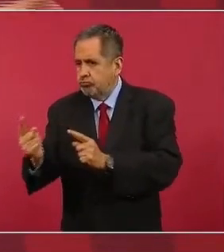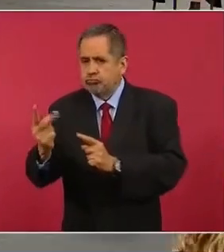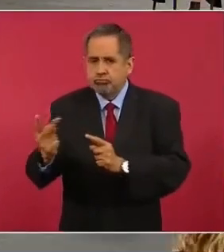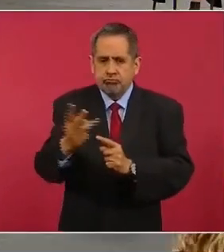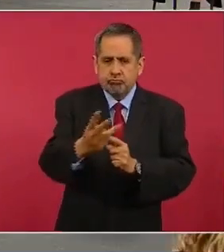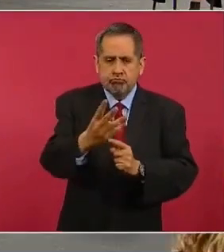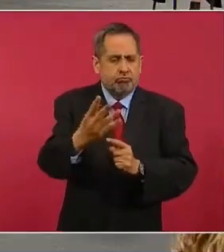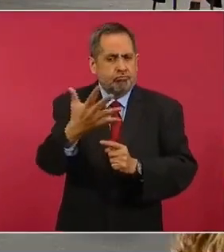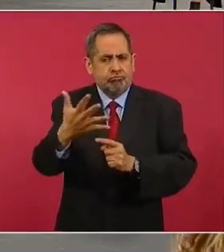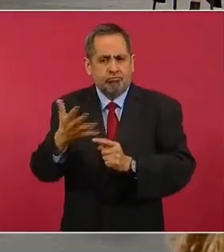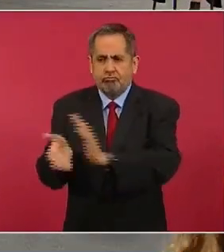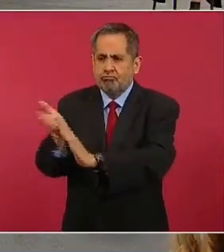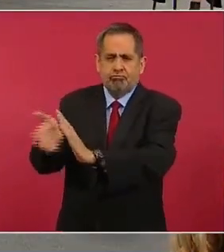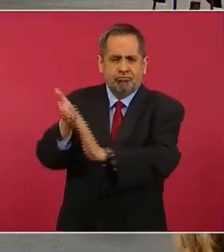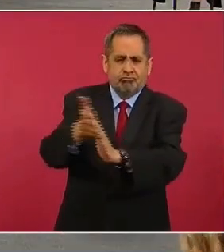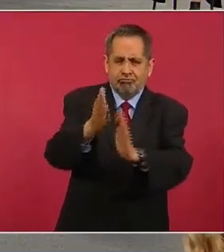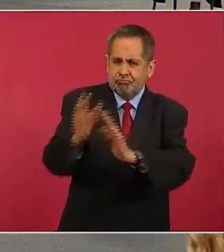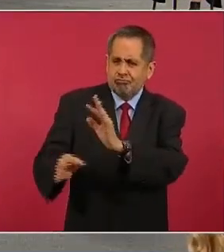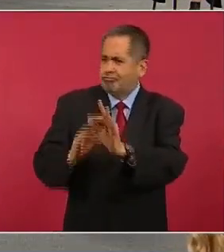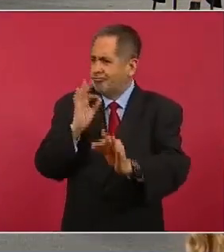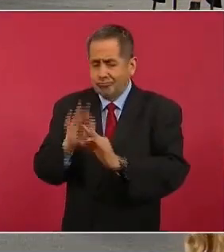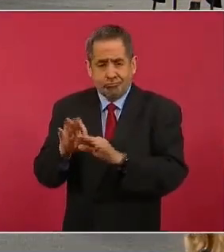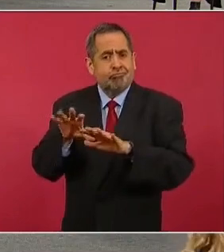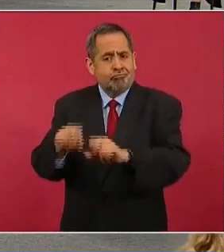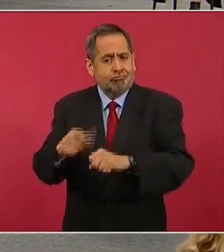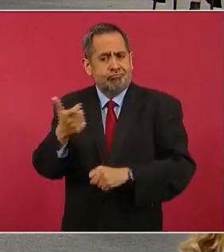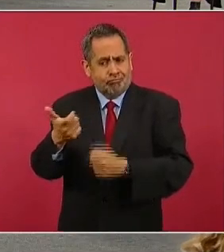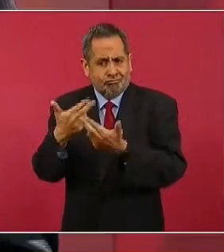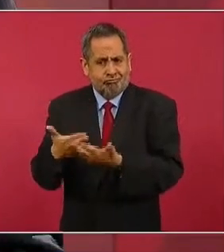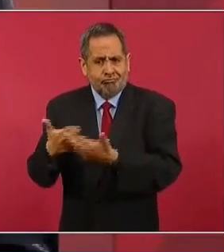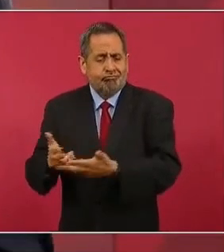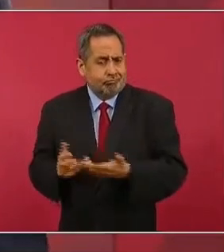Solo en el caso del